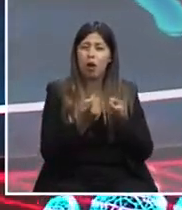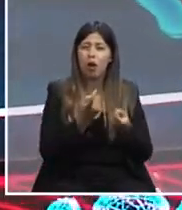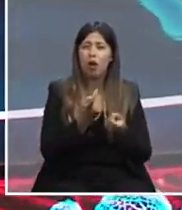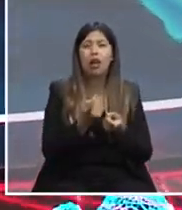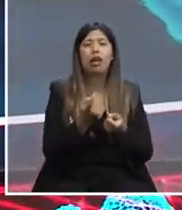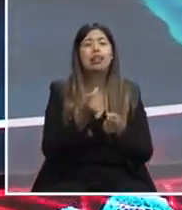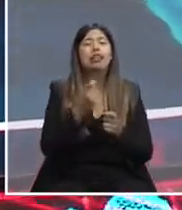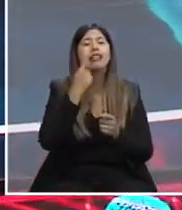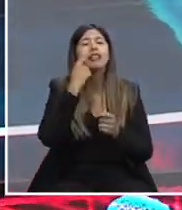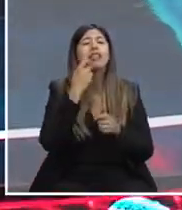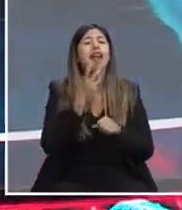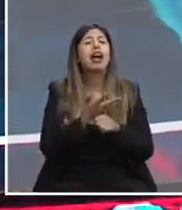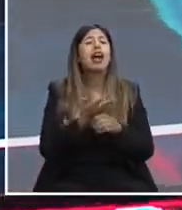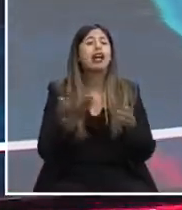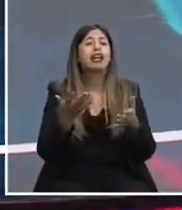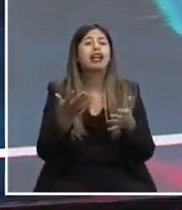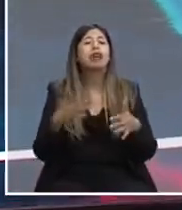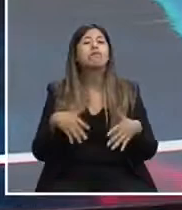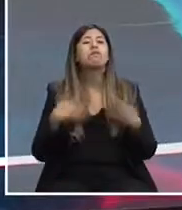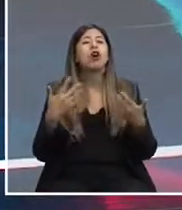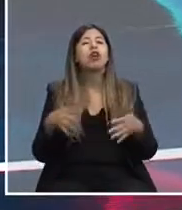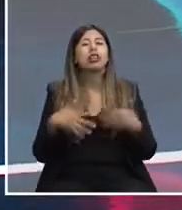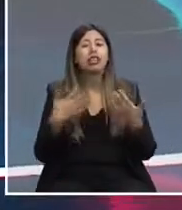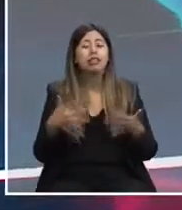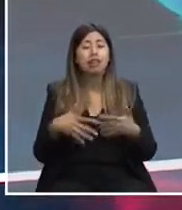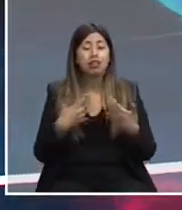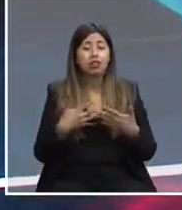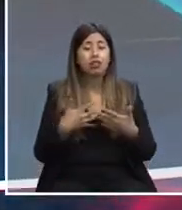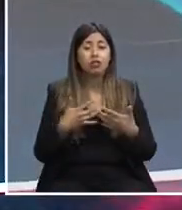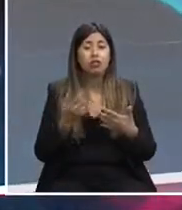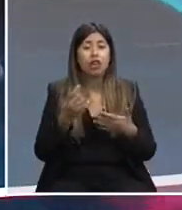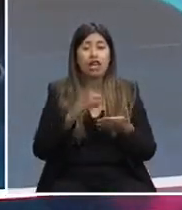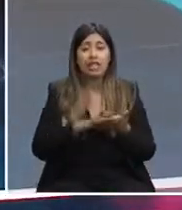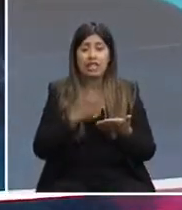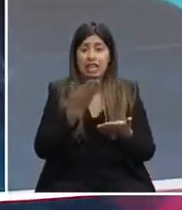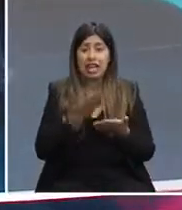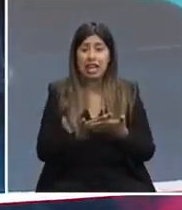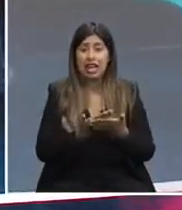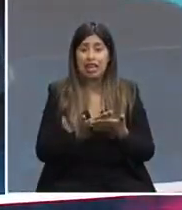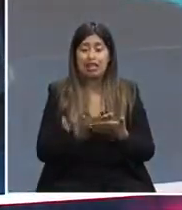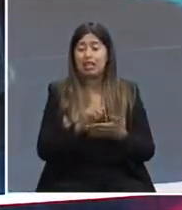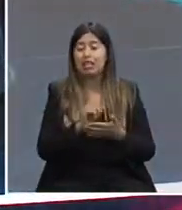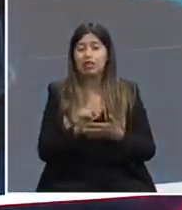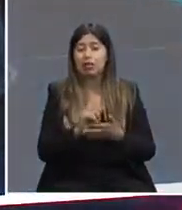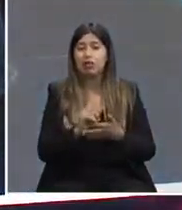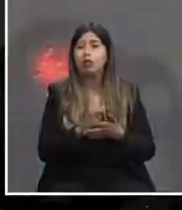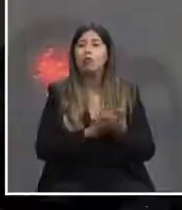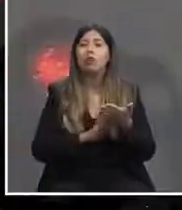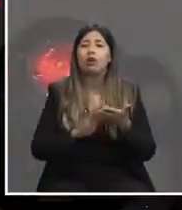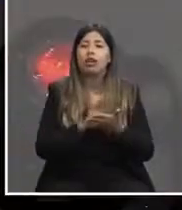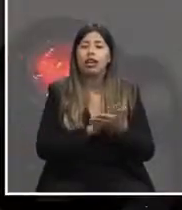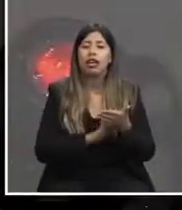genera motivaciones que no necesariamente son sanas en un momento dado. Tú puedes, por ejemplo,